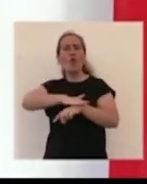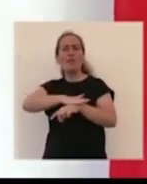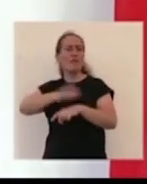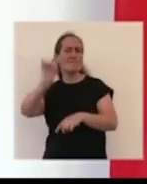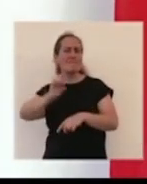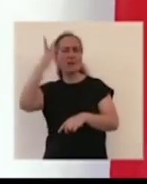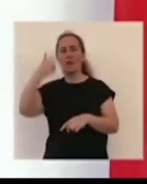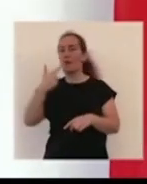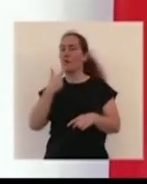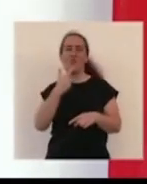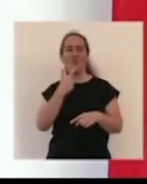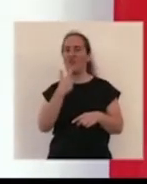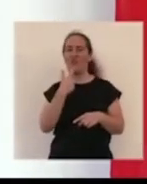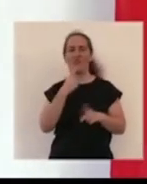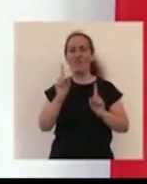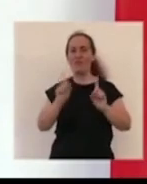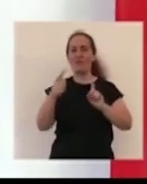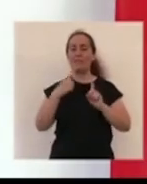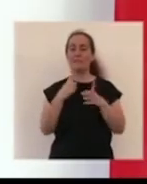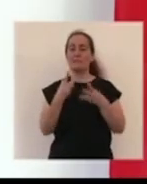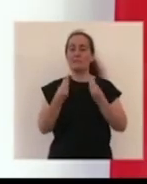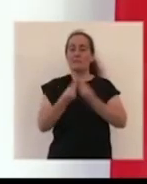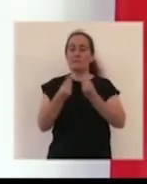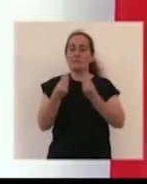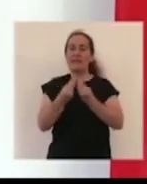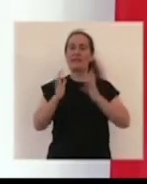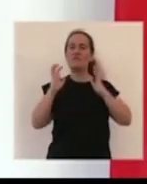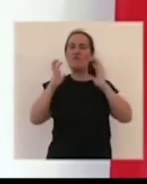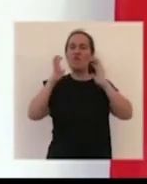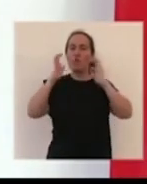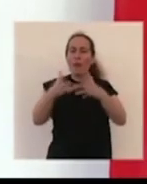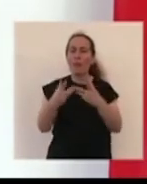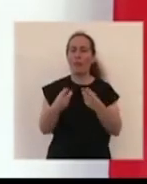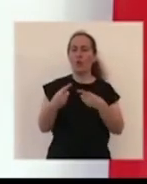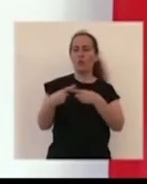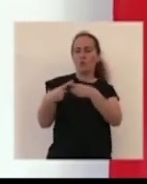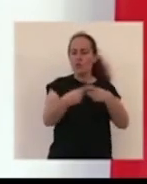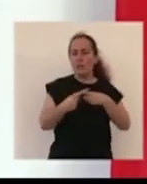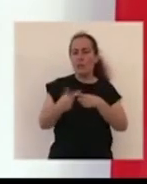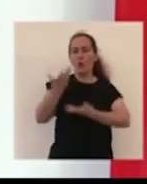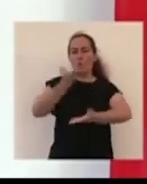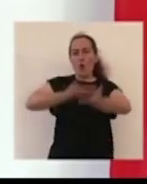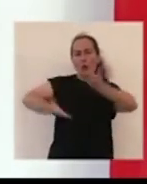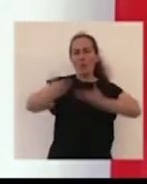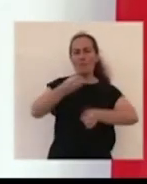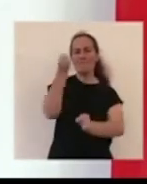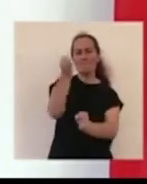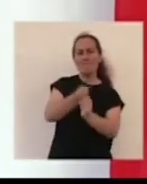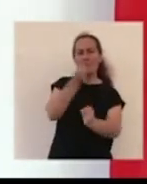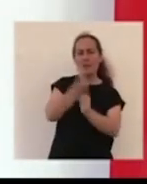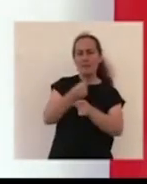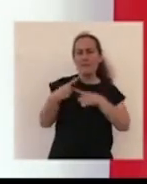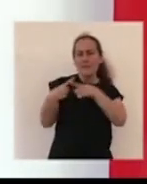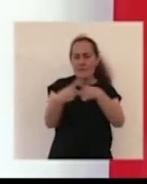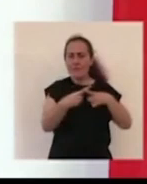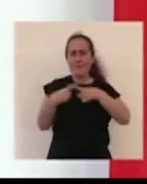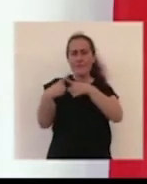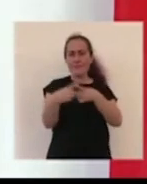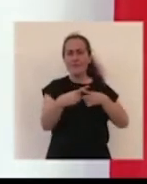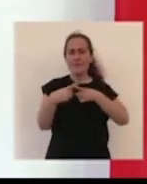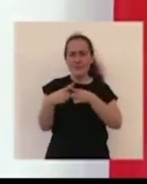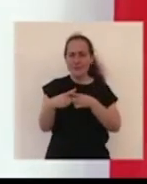suma de esfuerzos compartidos, del compromiso de gobiernos sucesivos y del trabajo continuado en el tiempo de muchísimas